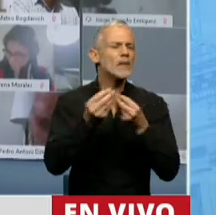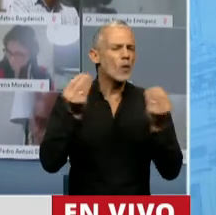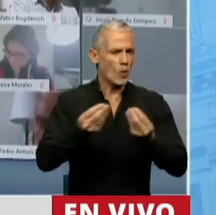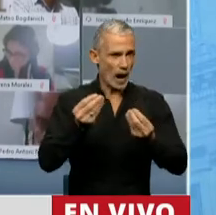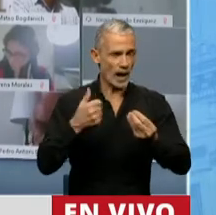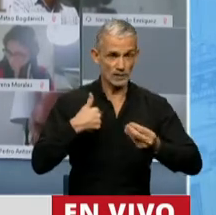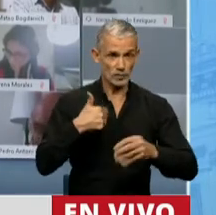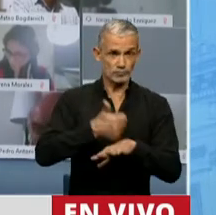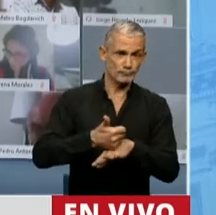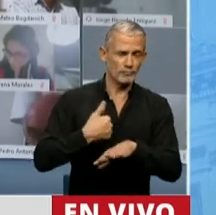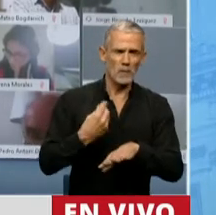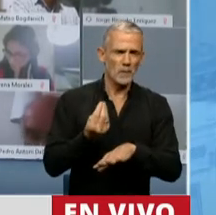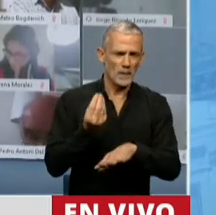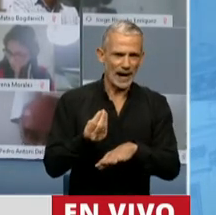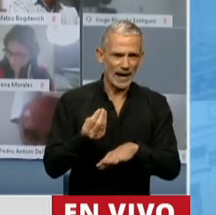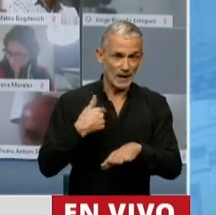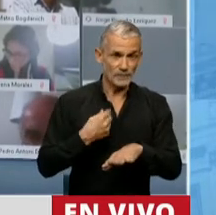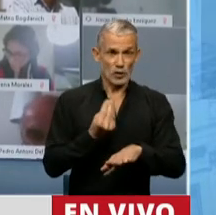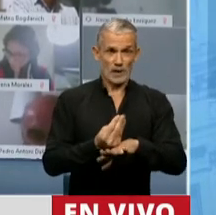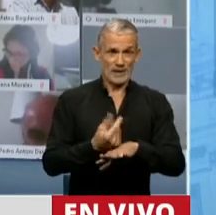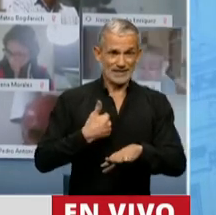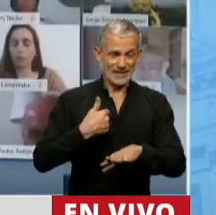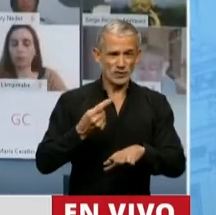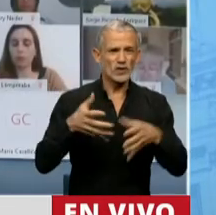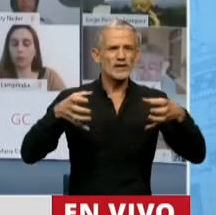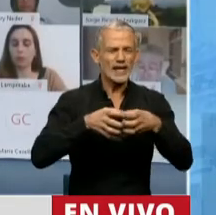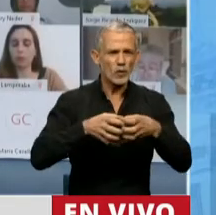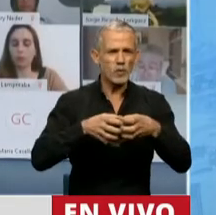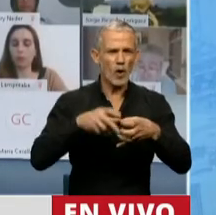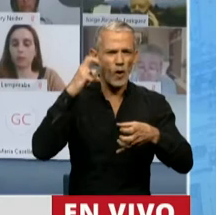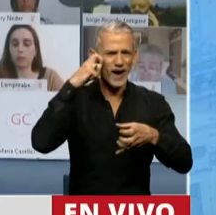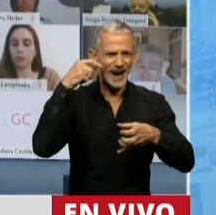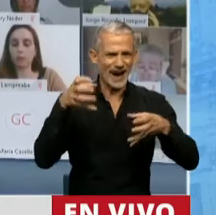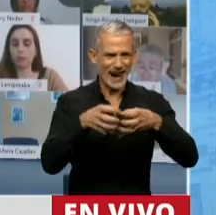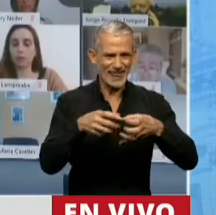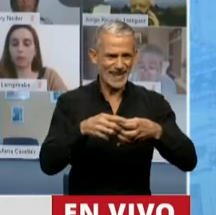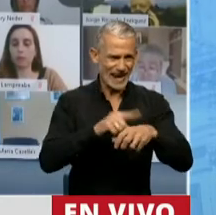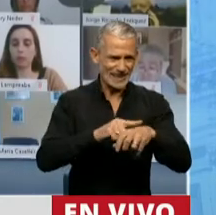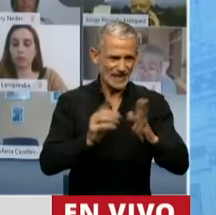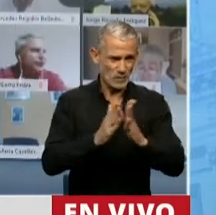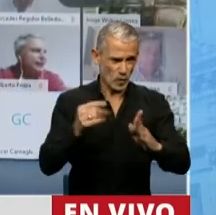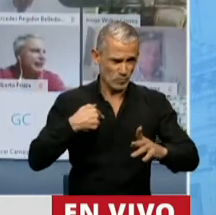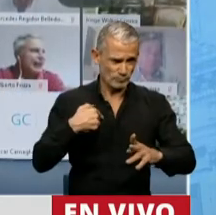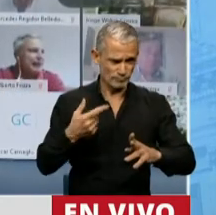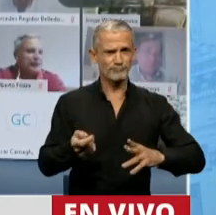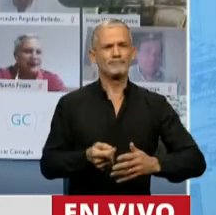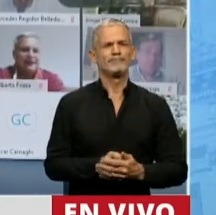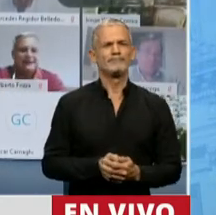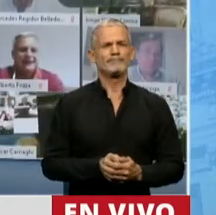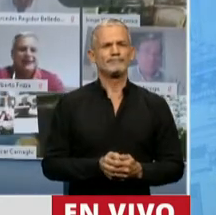mi participación en representación del interbloque, la parte que me toca, los minutos que me toquen,